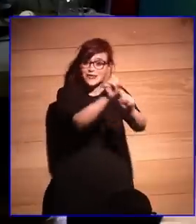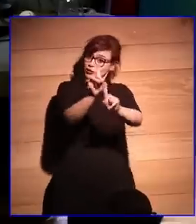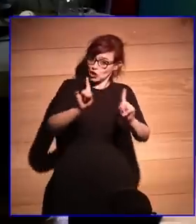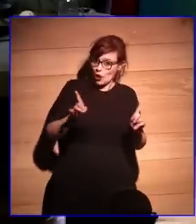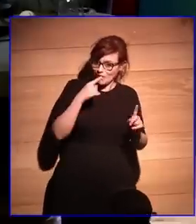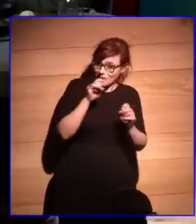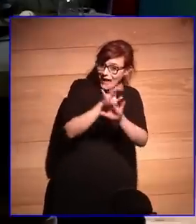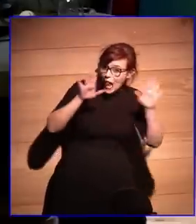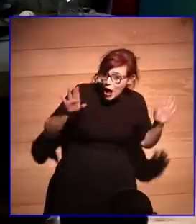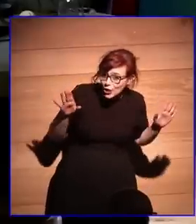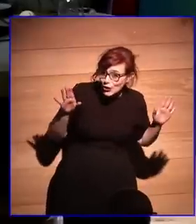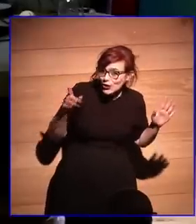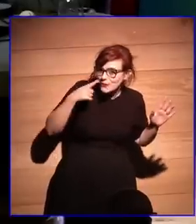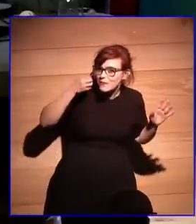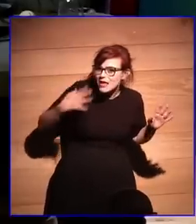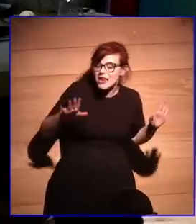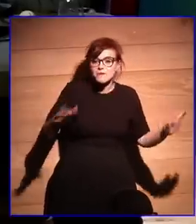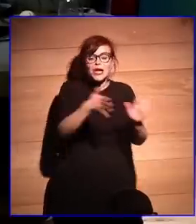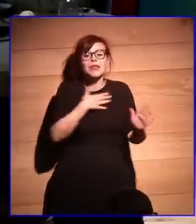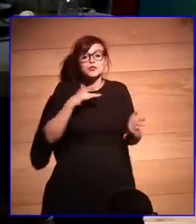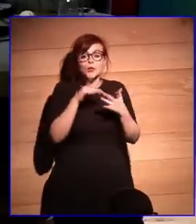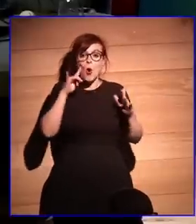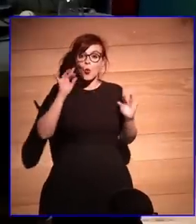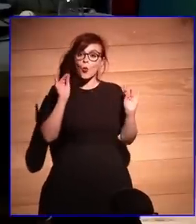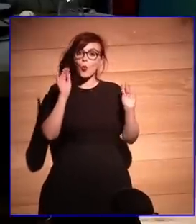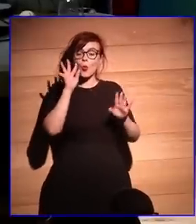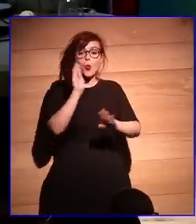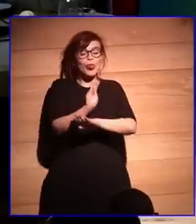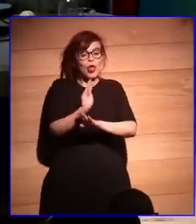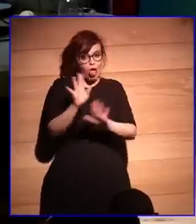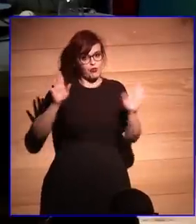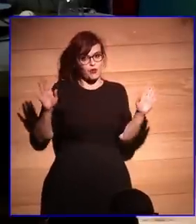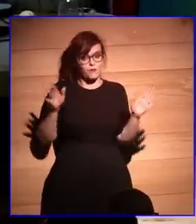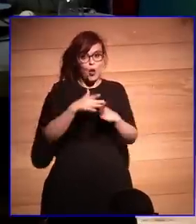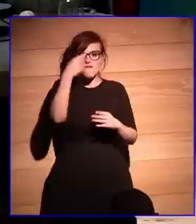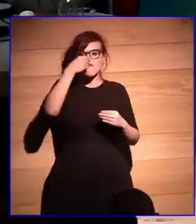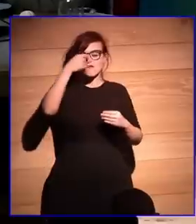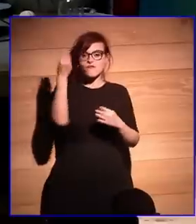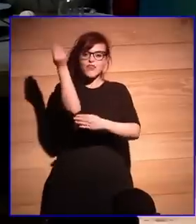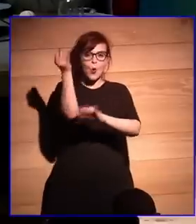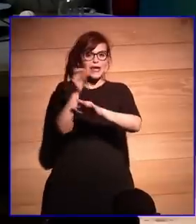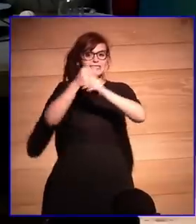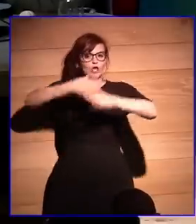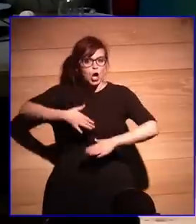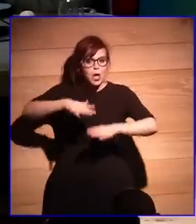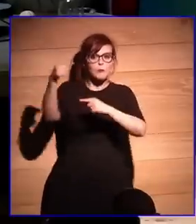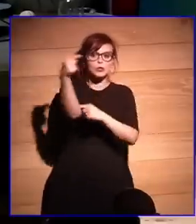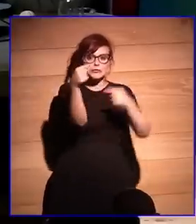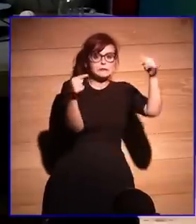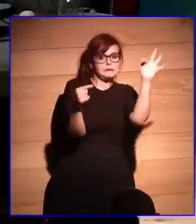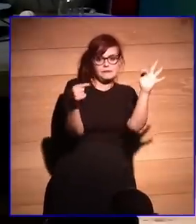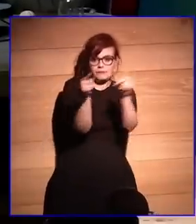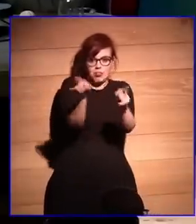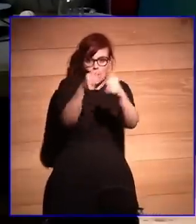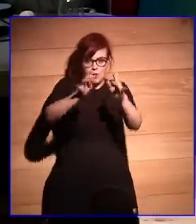creo que está claro. Más bien nos sirve para ser enormemente cautos sobre lo que opinamos de figuras históricas, positivas o negativas,